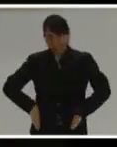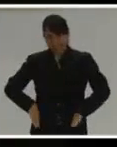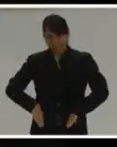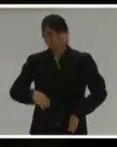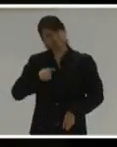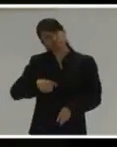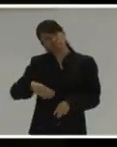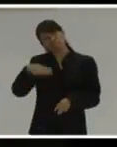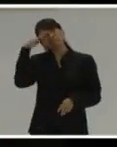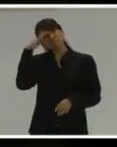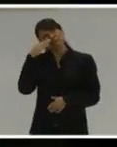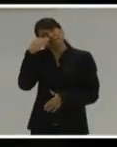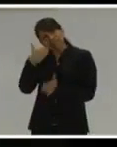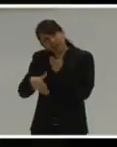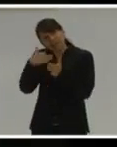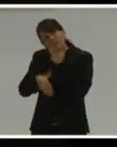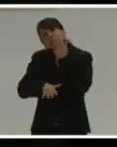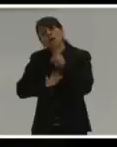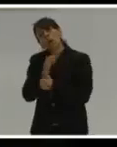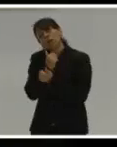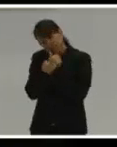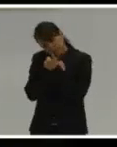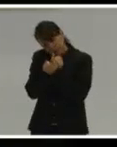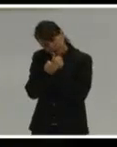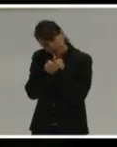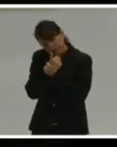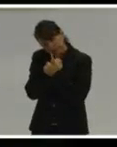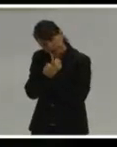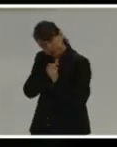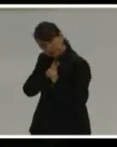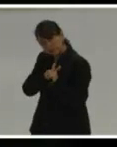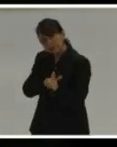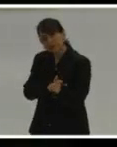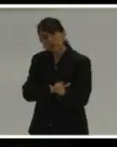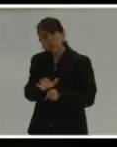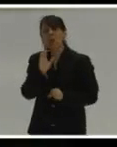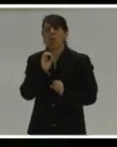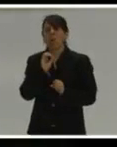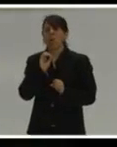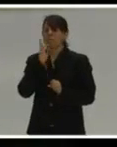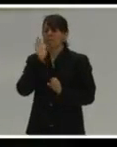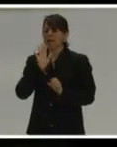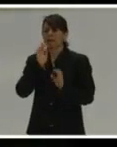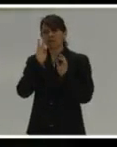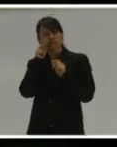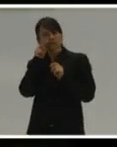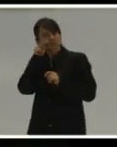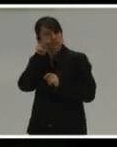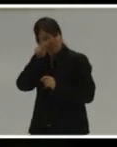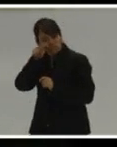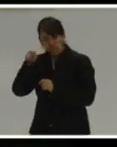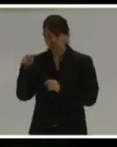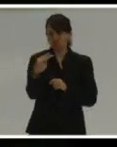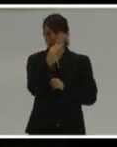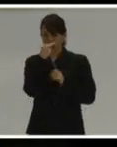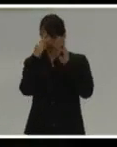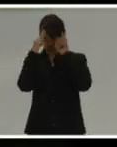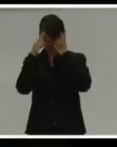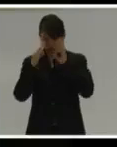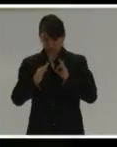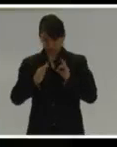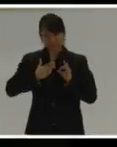a mirarnos a sí mismo, nos obliga también a que como instancias de